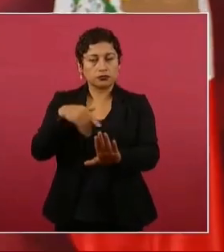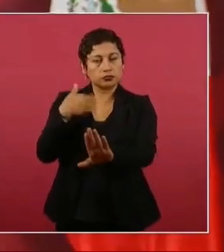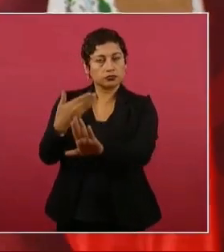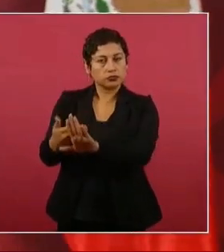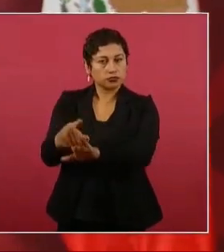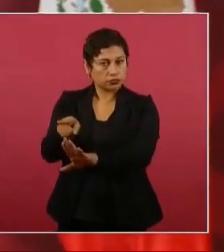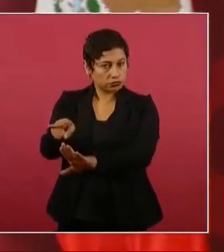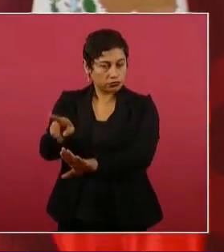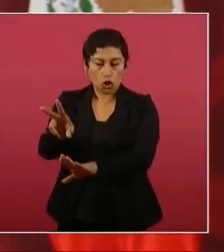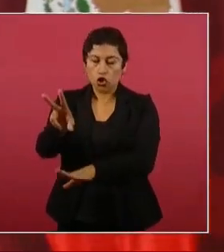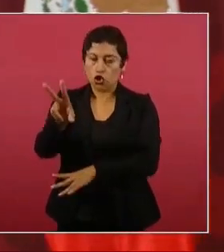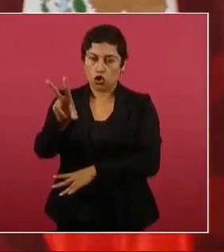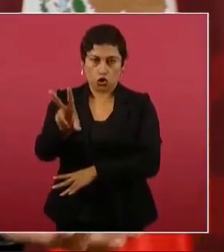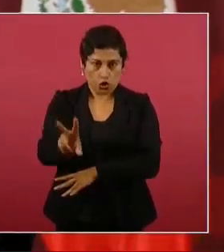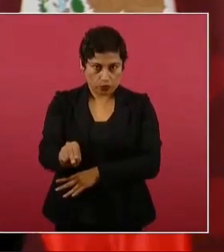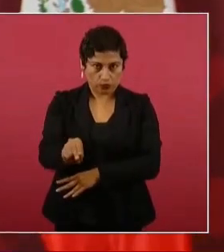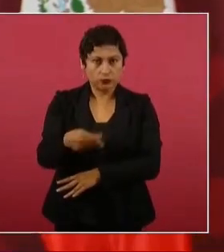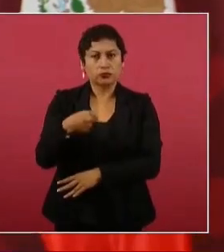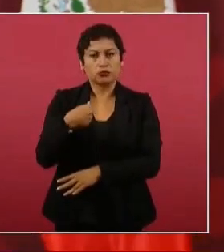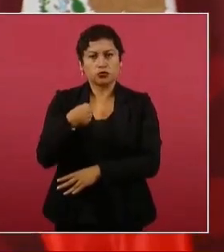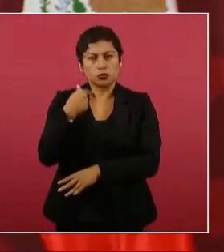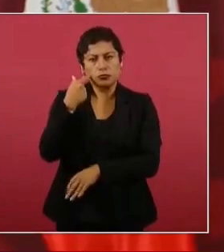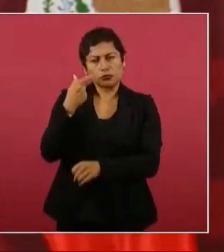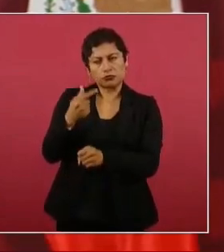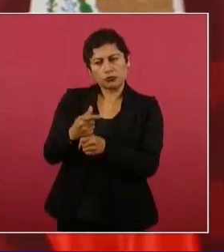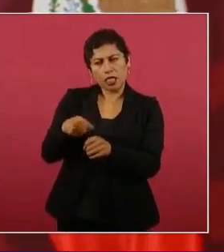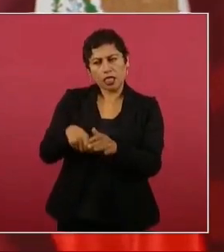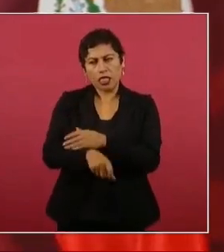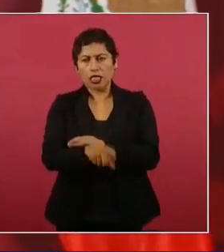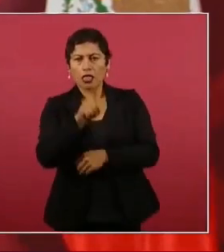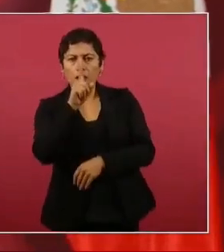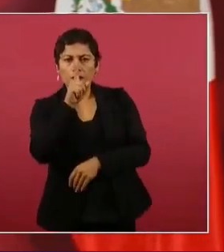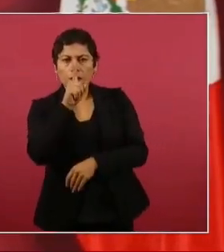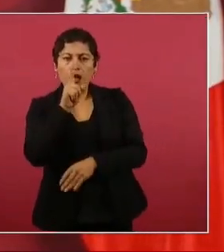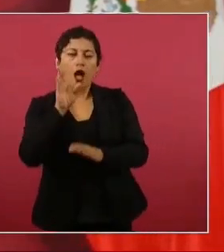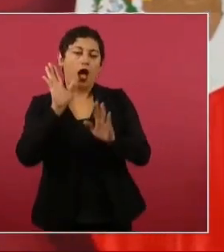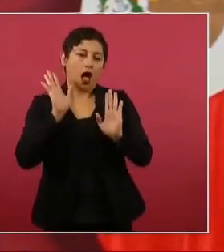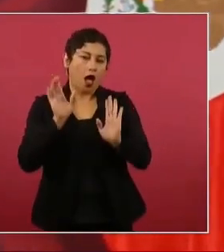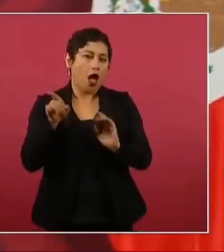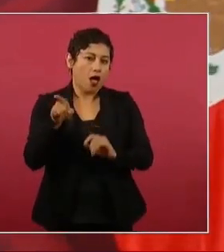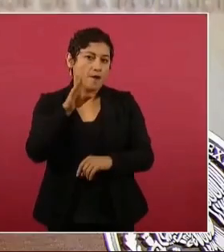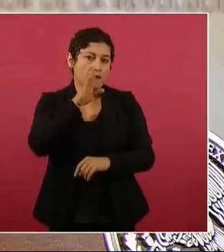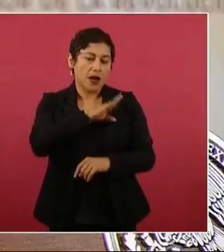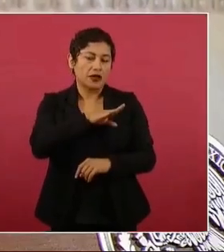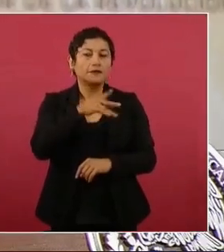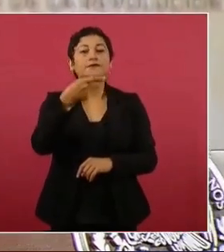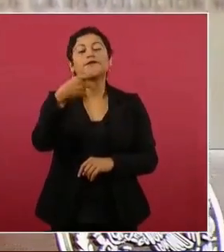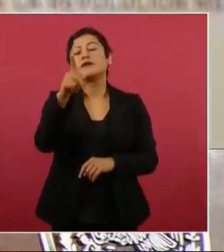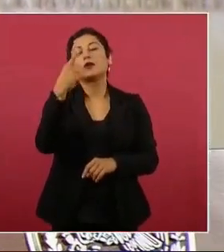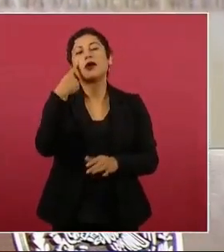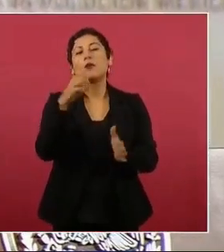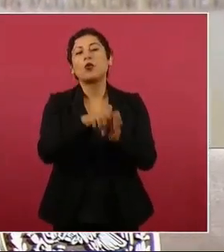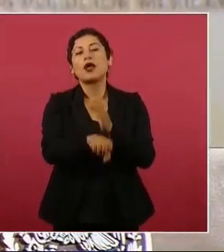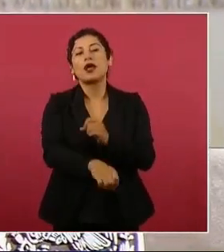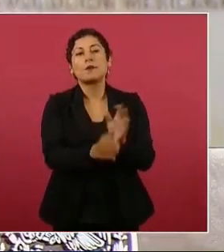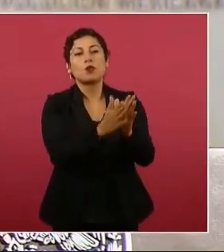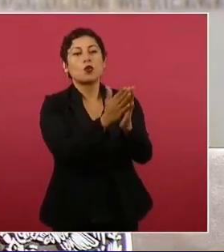corrupción, pero si alguien aparece en la lista de Forbes